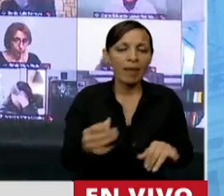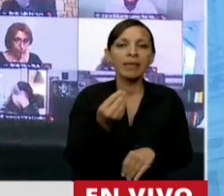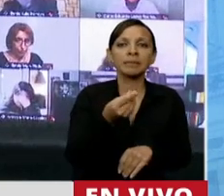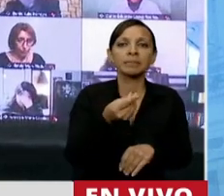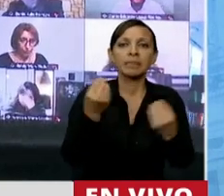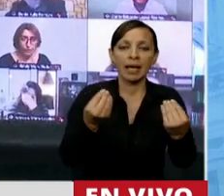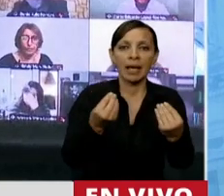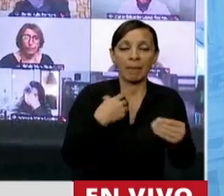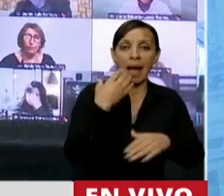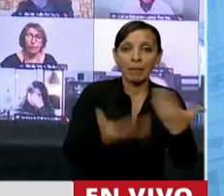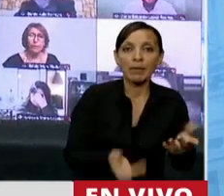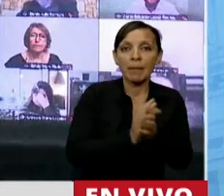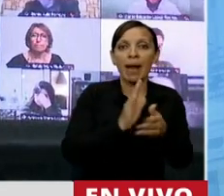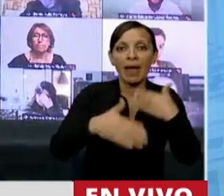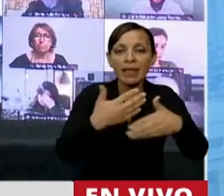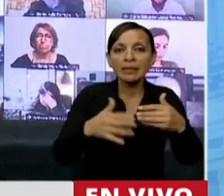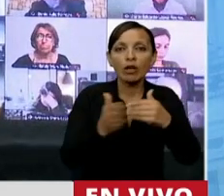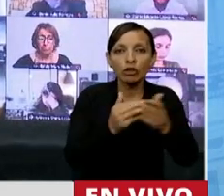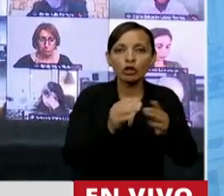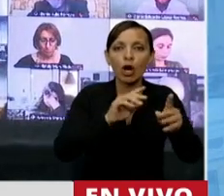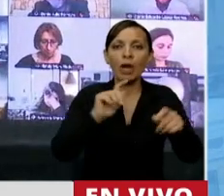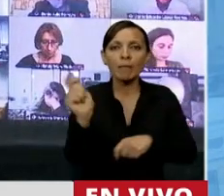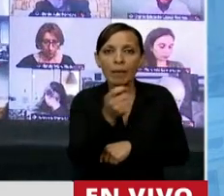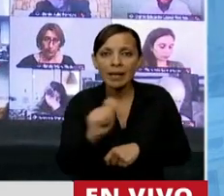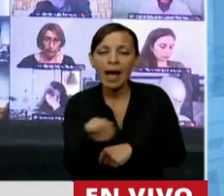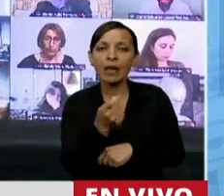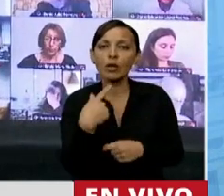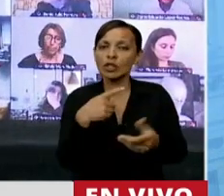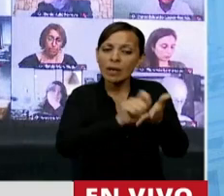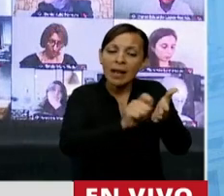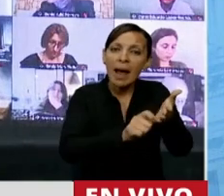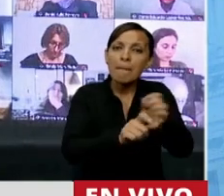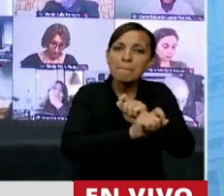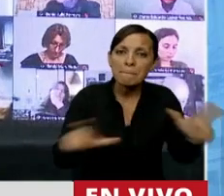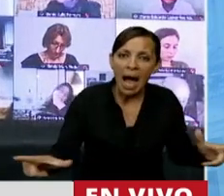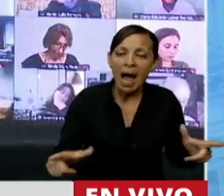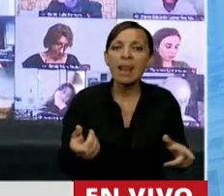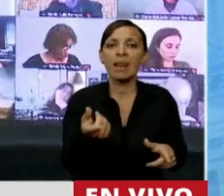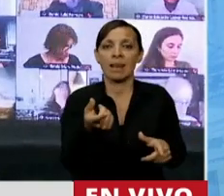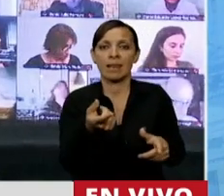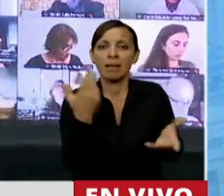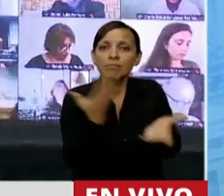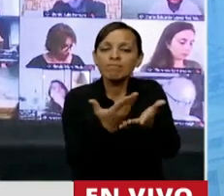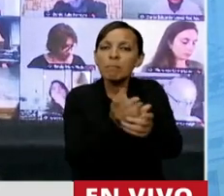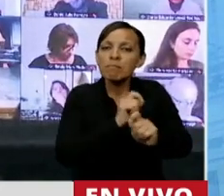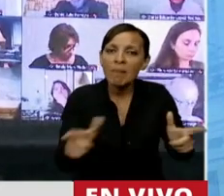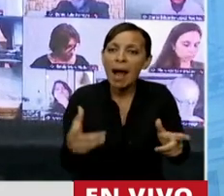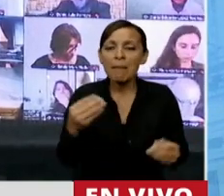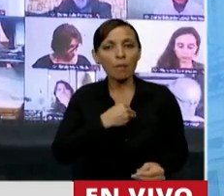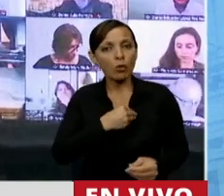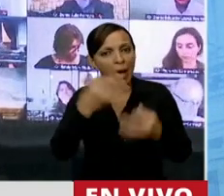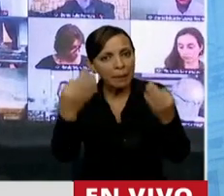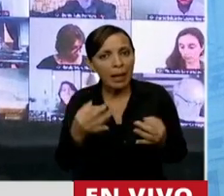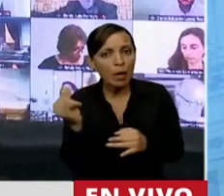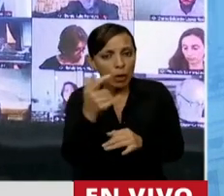después utilizarlo para el tema del desarrollo inmobiliario. Pero está mal redactado, está mal planteado. Puede tener la mejor de las buenas voluntades y yo